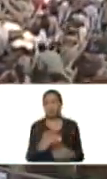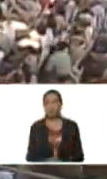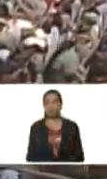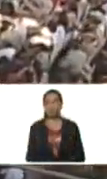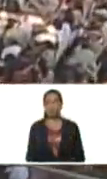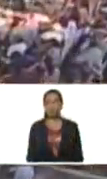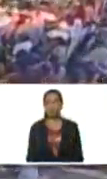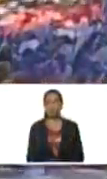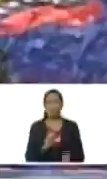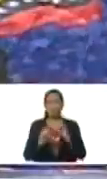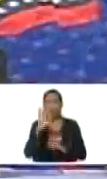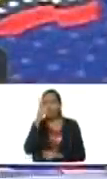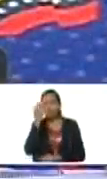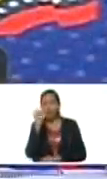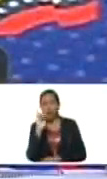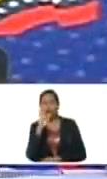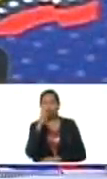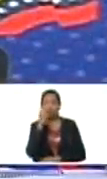¿Alguna duda?